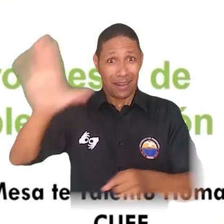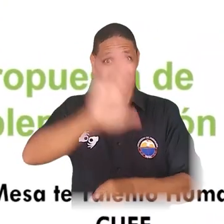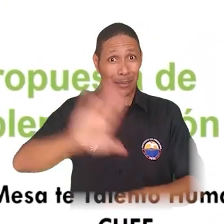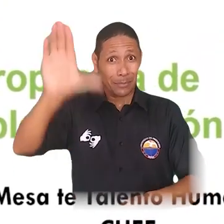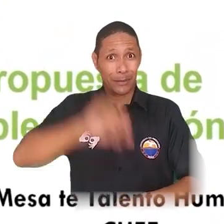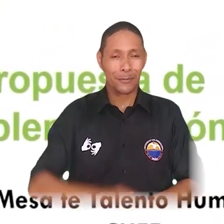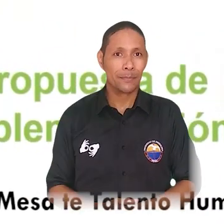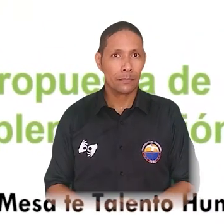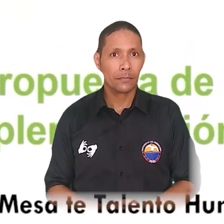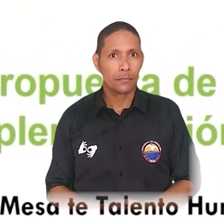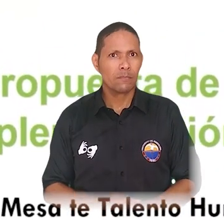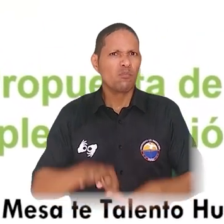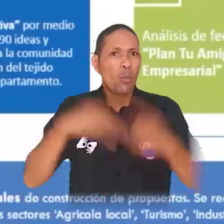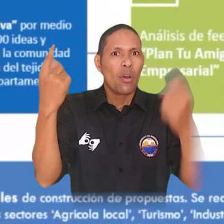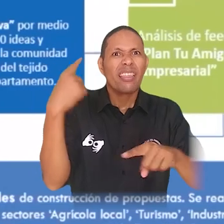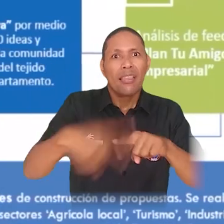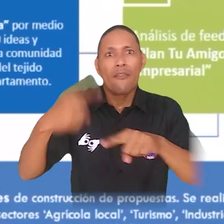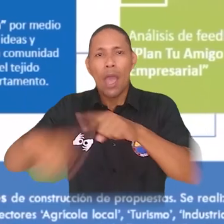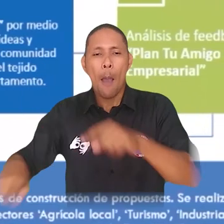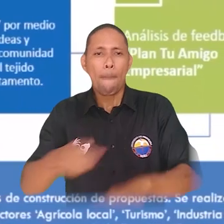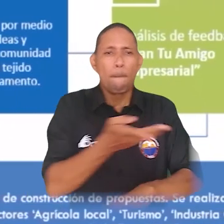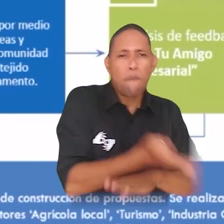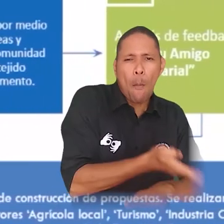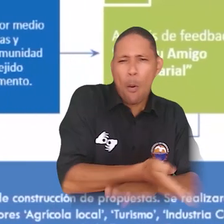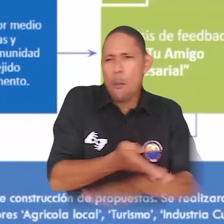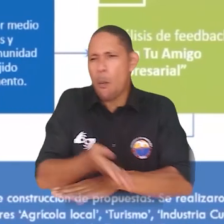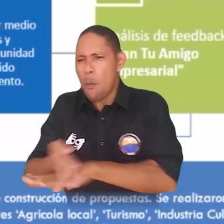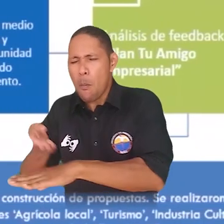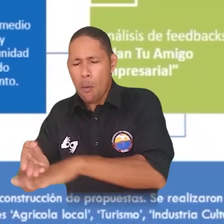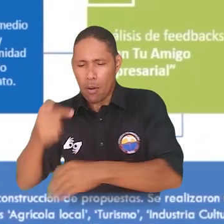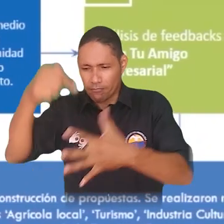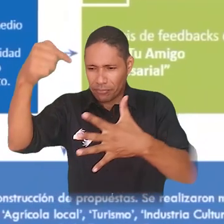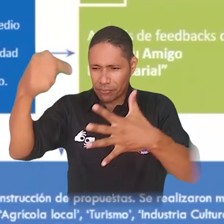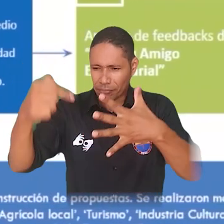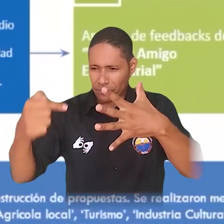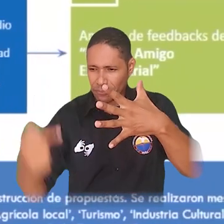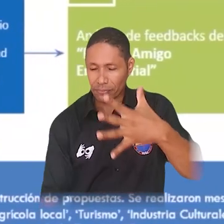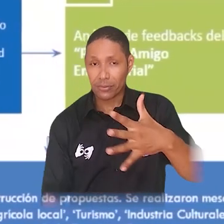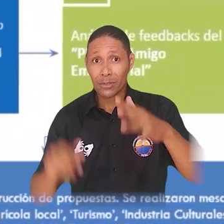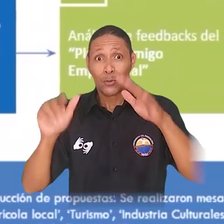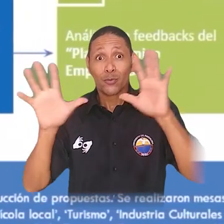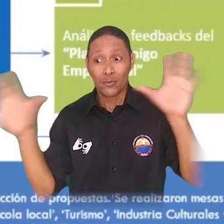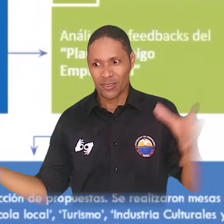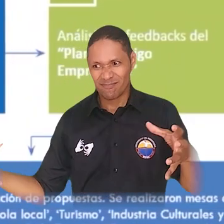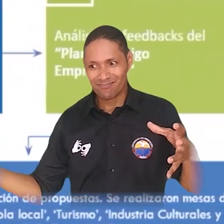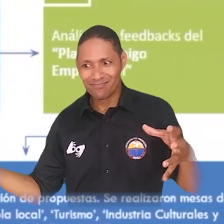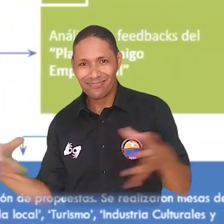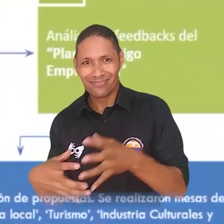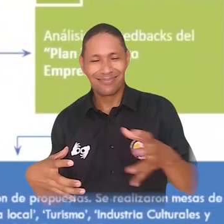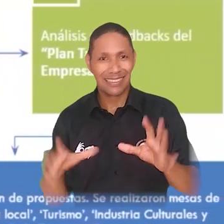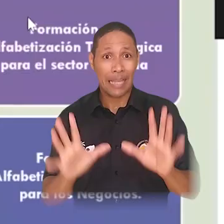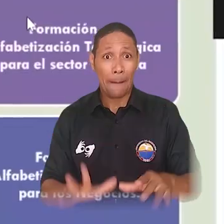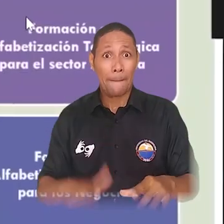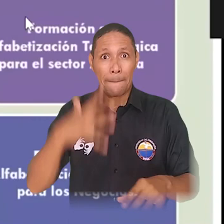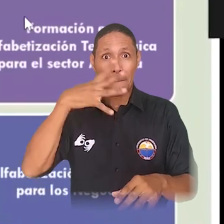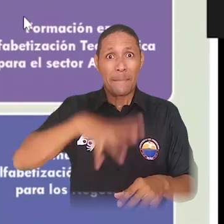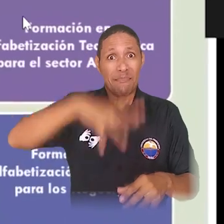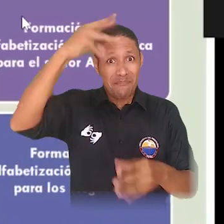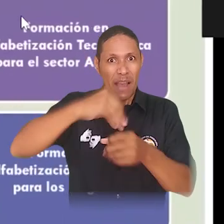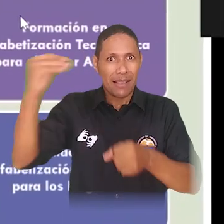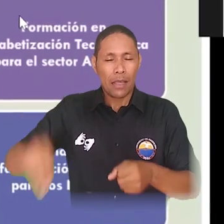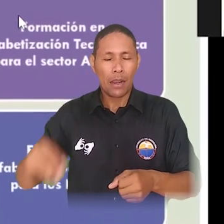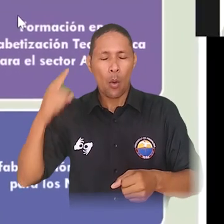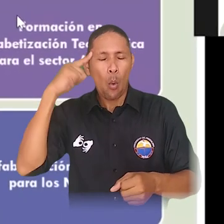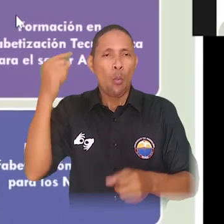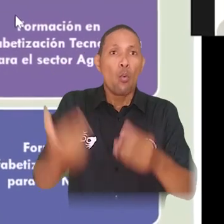ideas y a la construcción de propuestas, la Comisión Regional de Competitividad e Innovación del Magdalena desarrolló el taller Definición de la